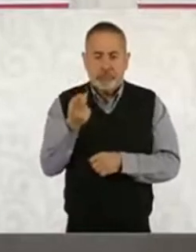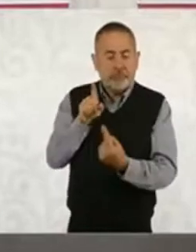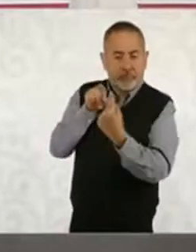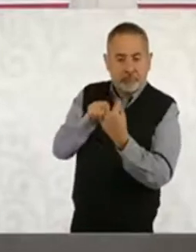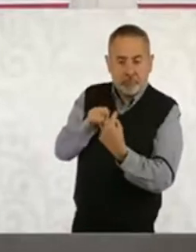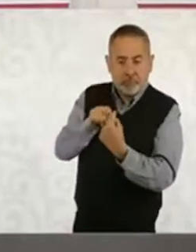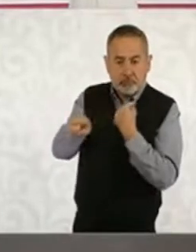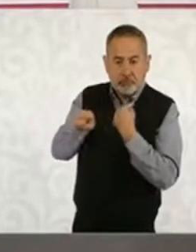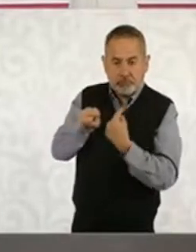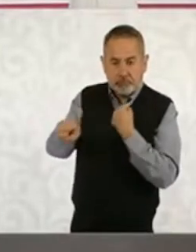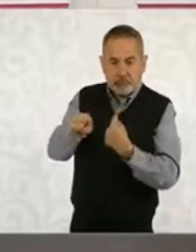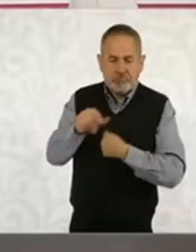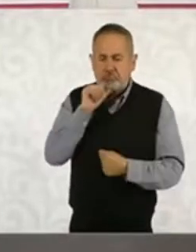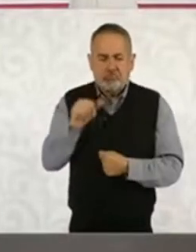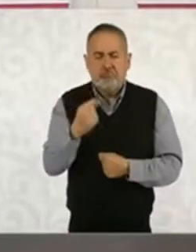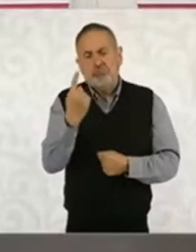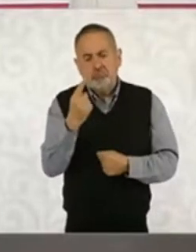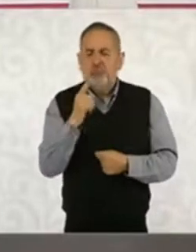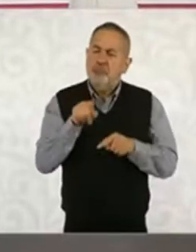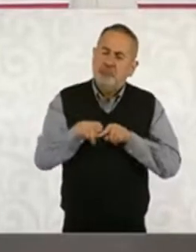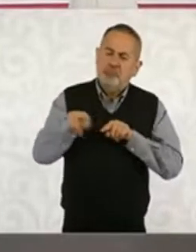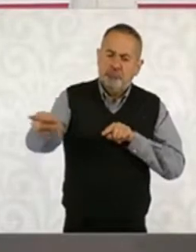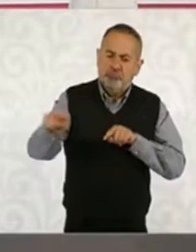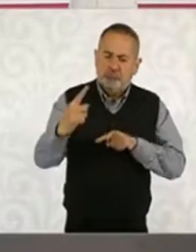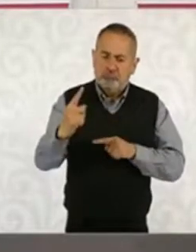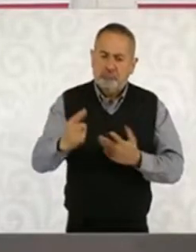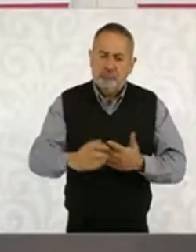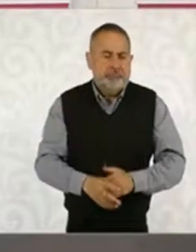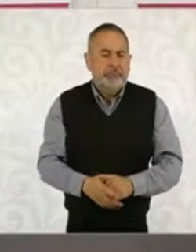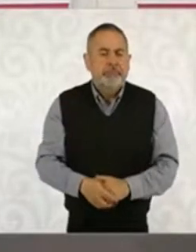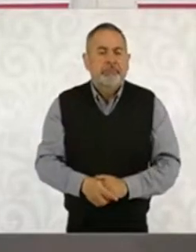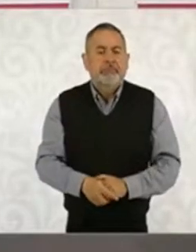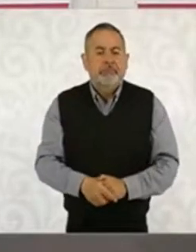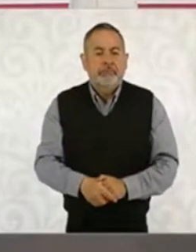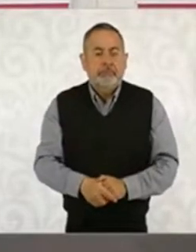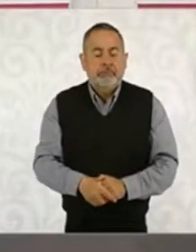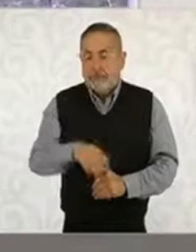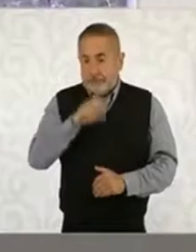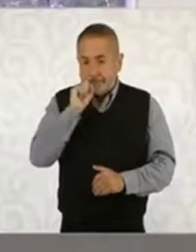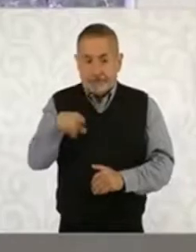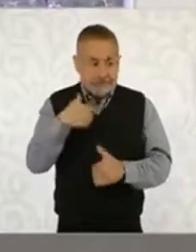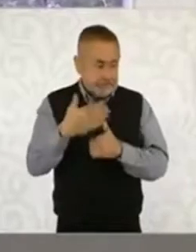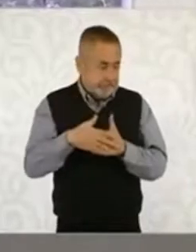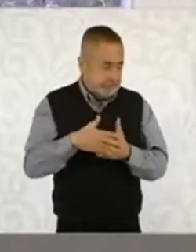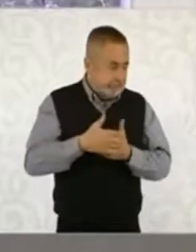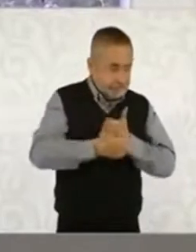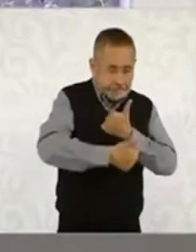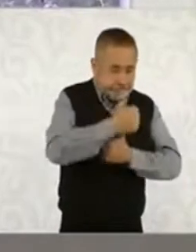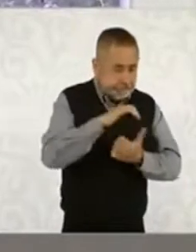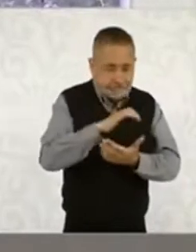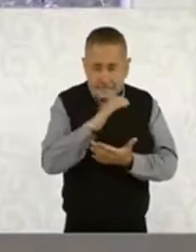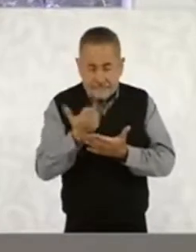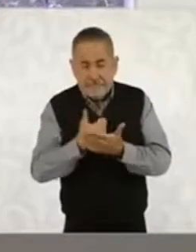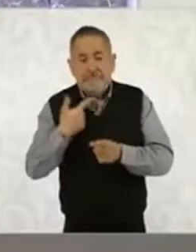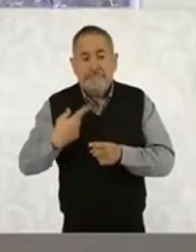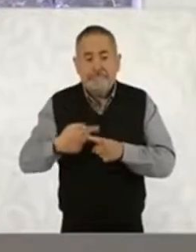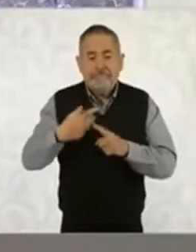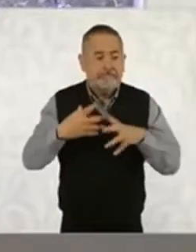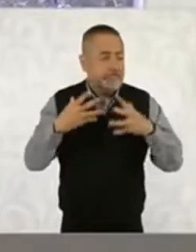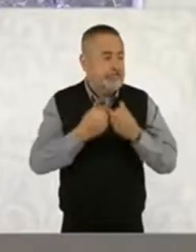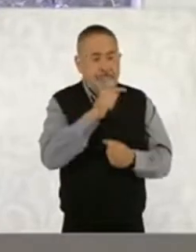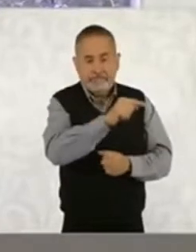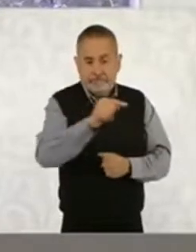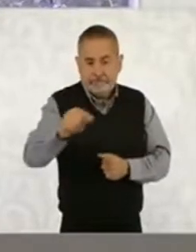vía. En resumen, en términos de los procesos de licitación, también en este caso estamos ya en la segunda junta de aclaraciones, contestando las